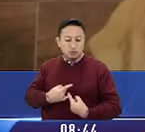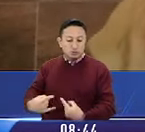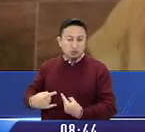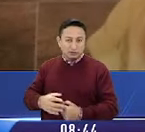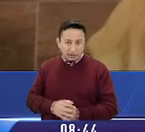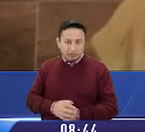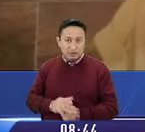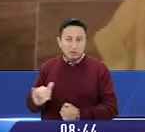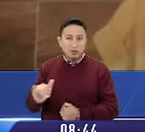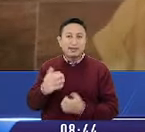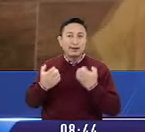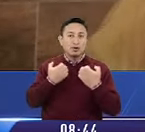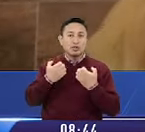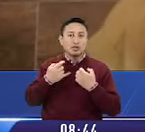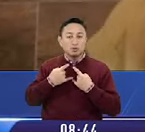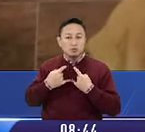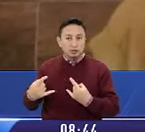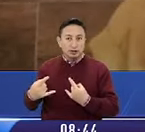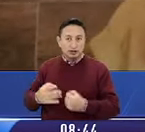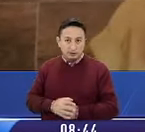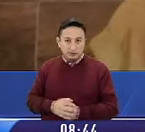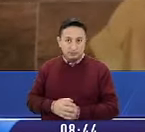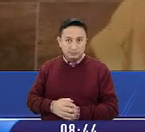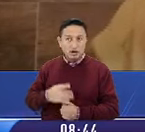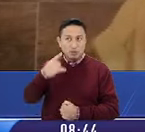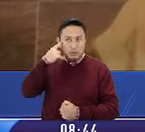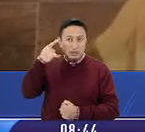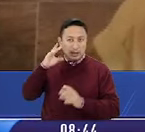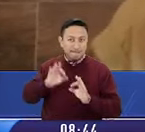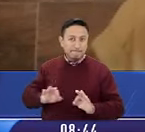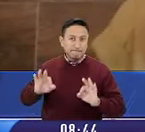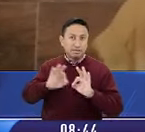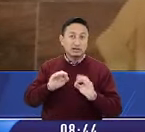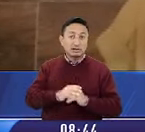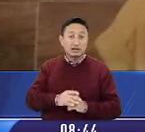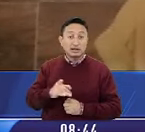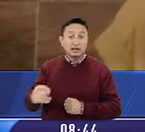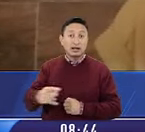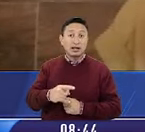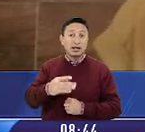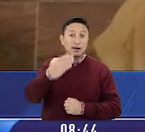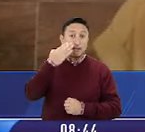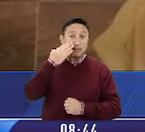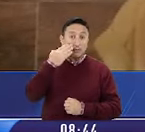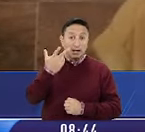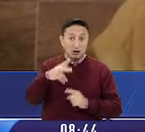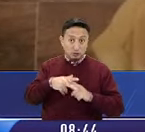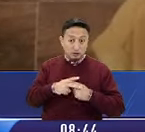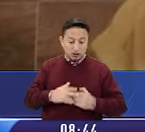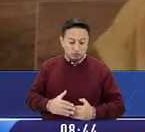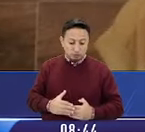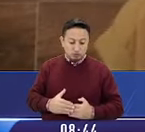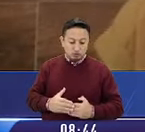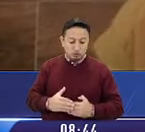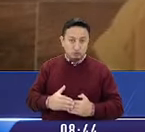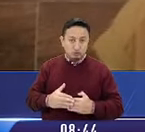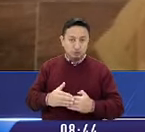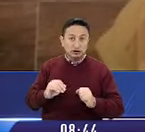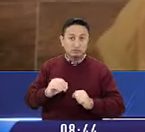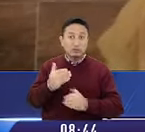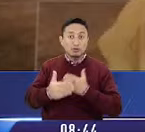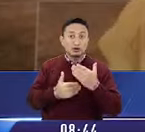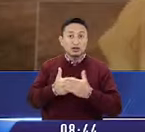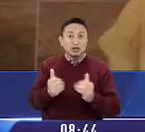el tema emocional. Yo considero que es esencial que las mujeres, una vez que inicien su proceso de gestación, inicien también su proceso